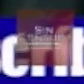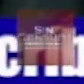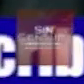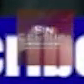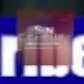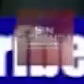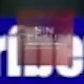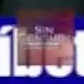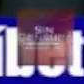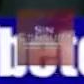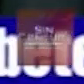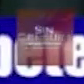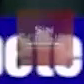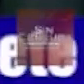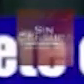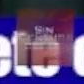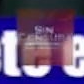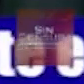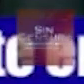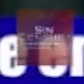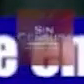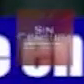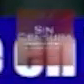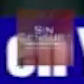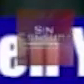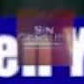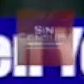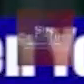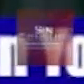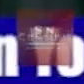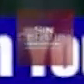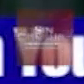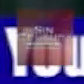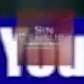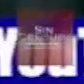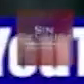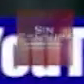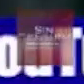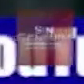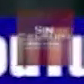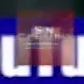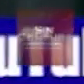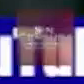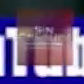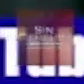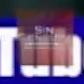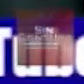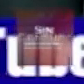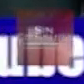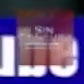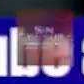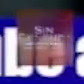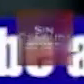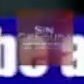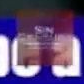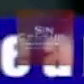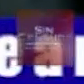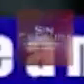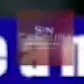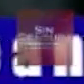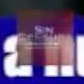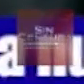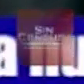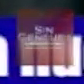y comentamos las reacciones de Monreal, que es evidente que está, no digo encabronado,